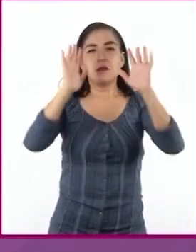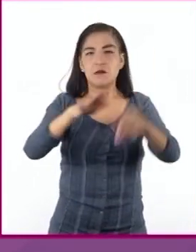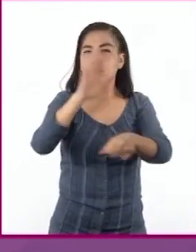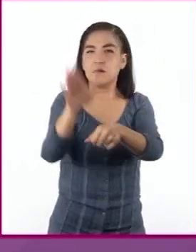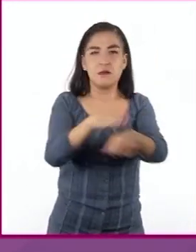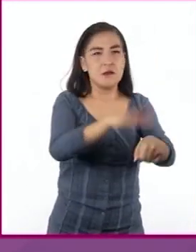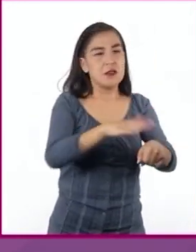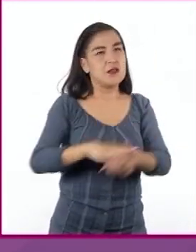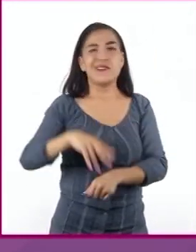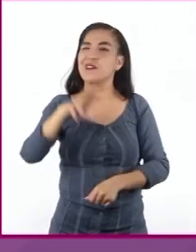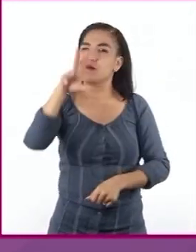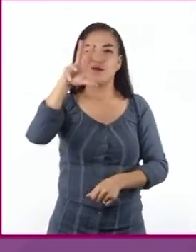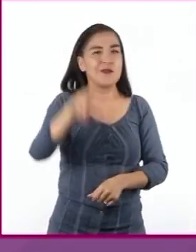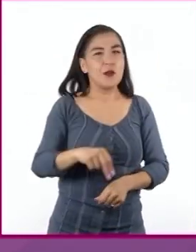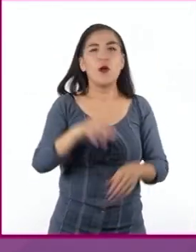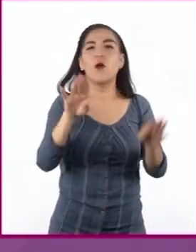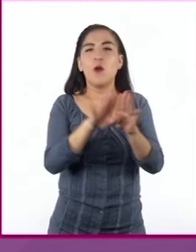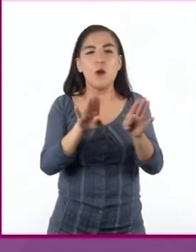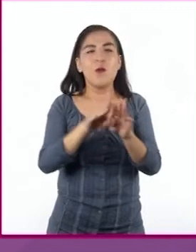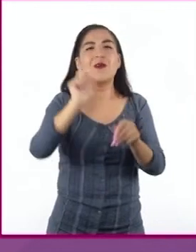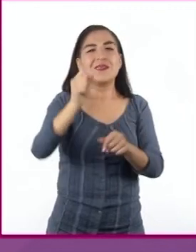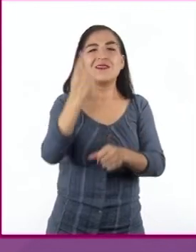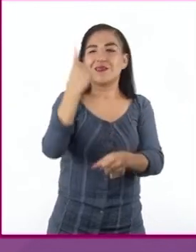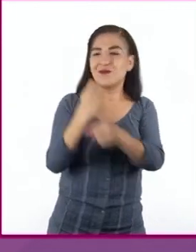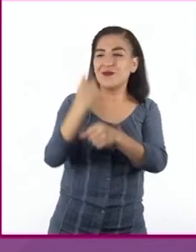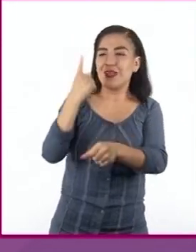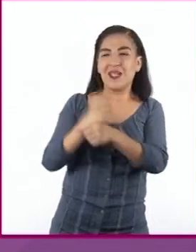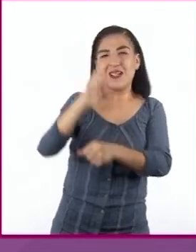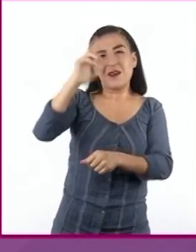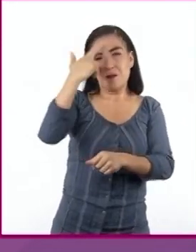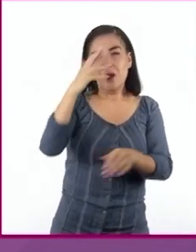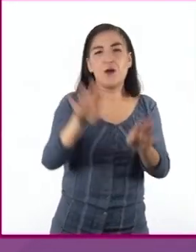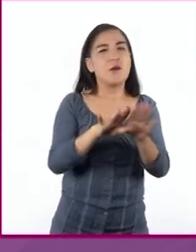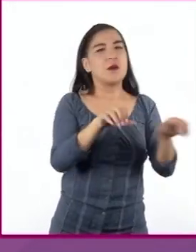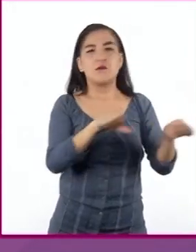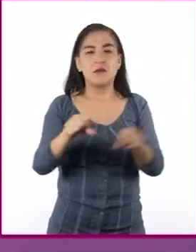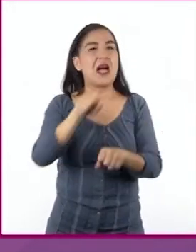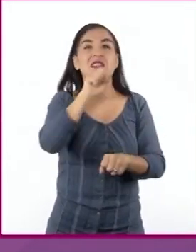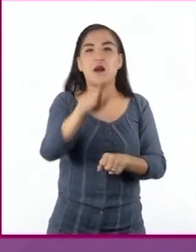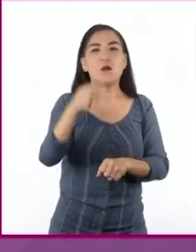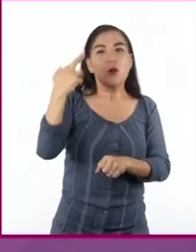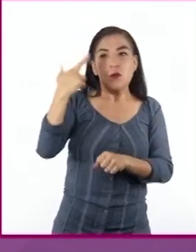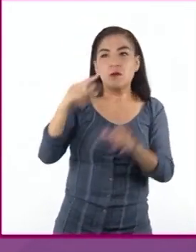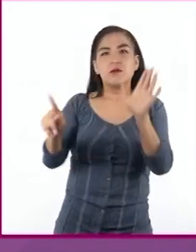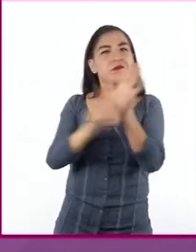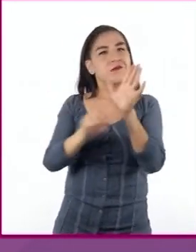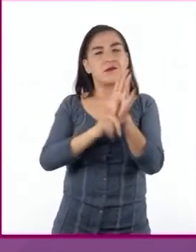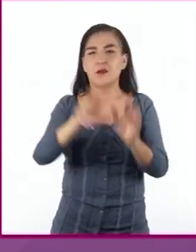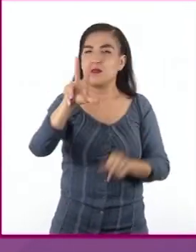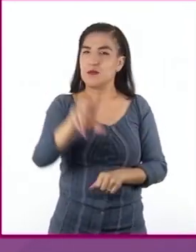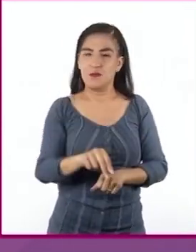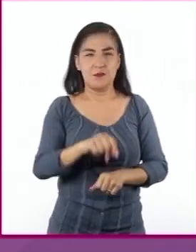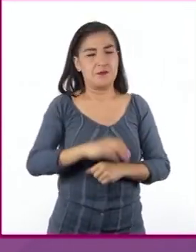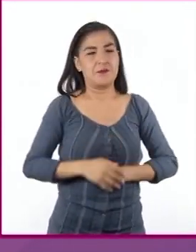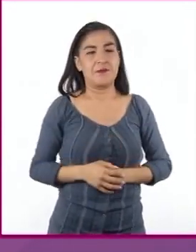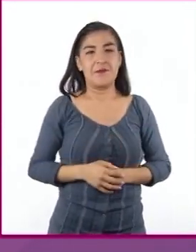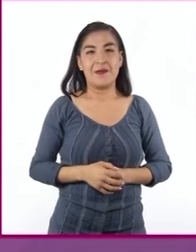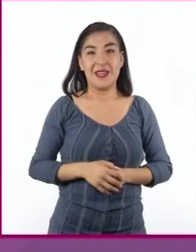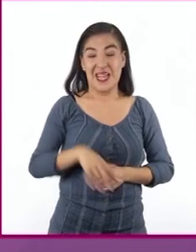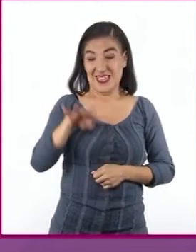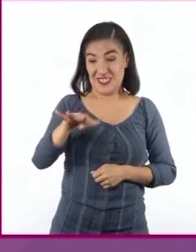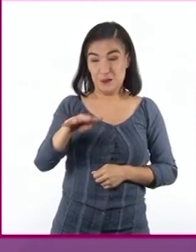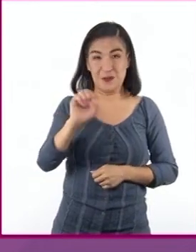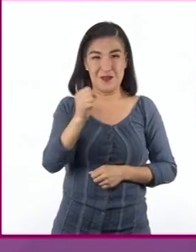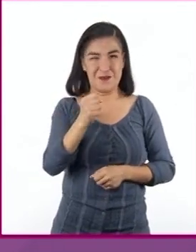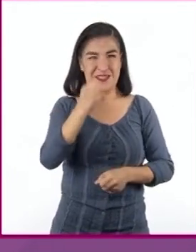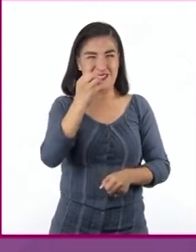no se llevaría a cabo y tampoco se activaría la alerta sísmica. Ese día por la mañana comenzó